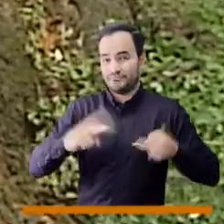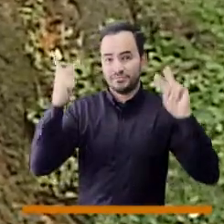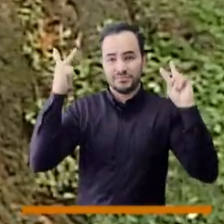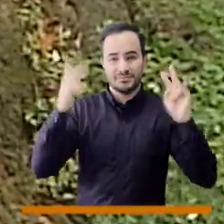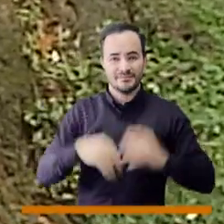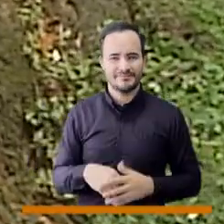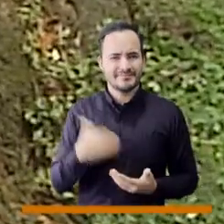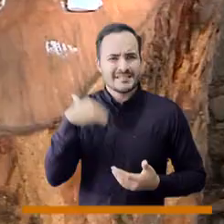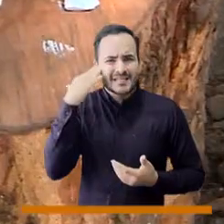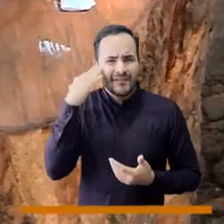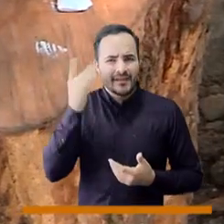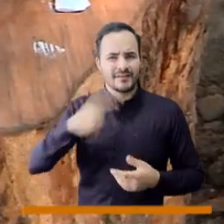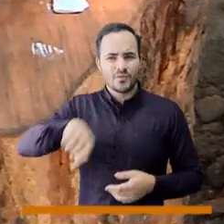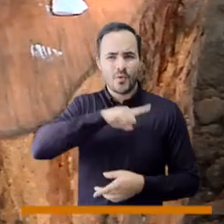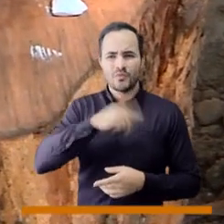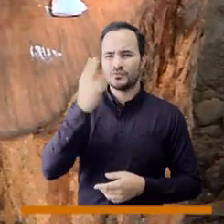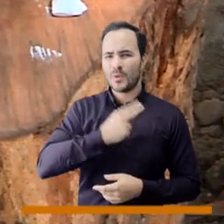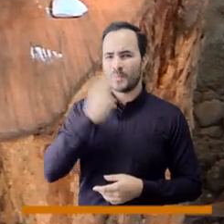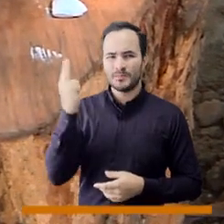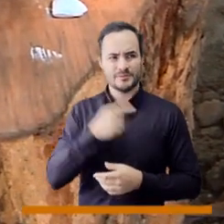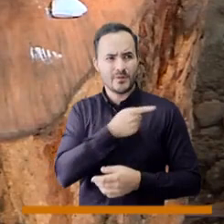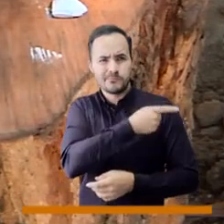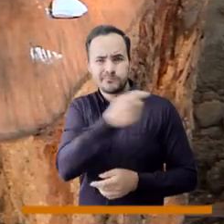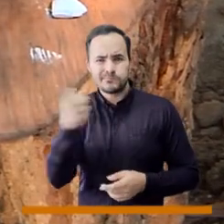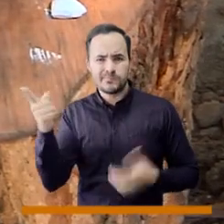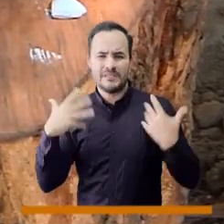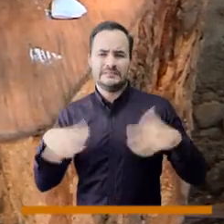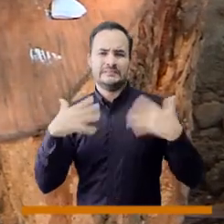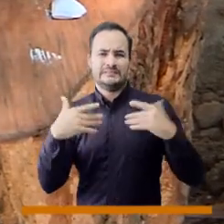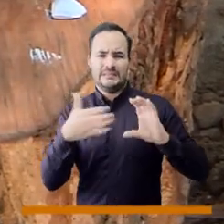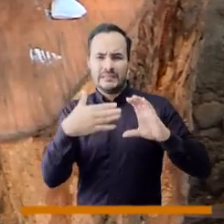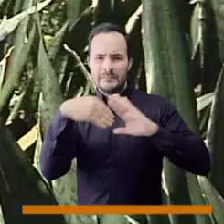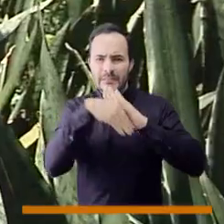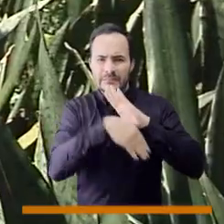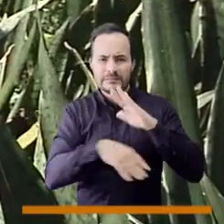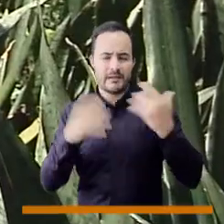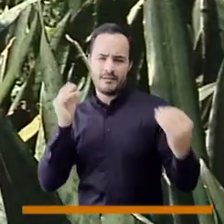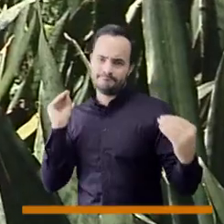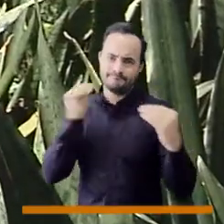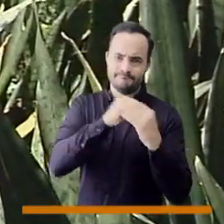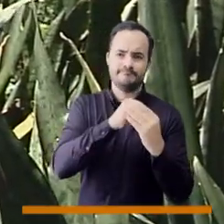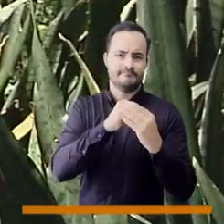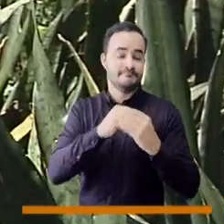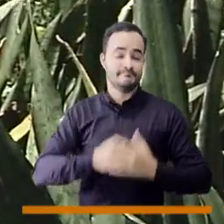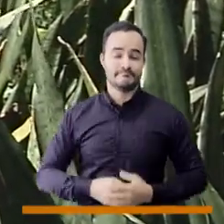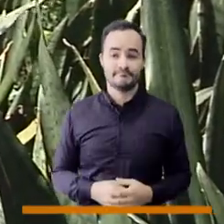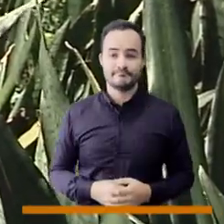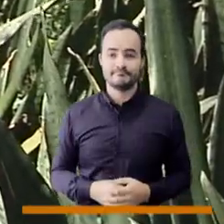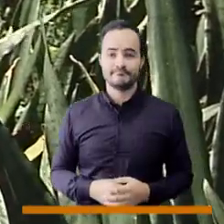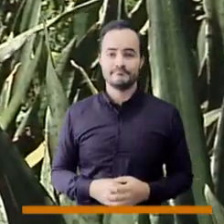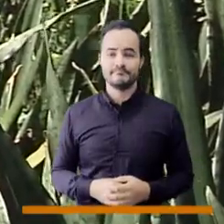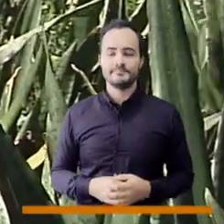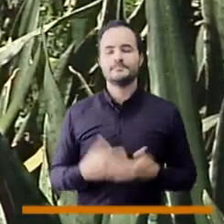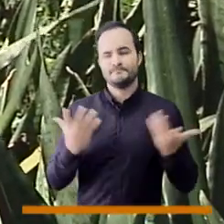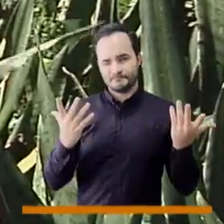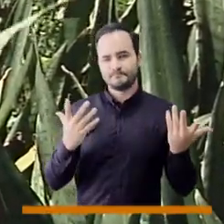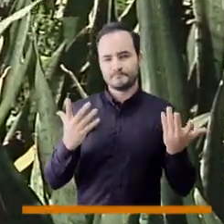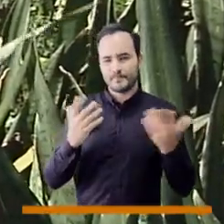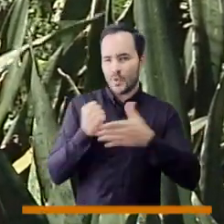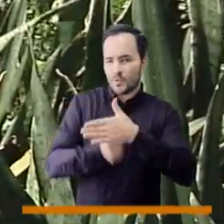en un contrasentido a lo que tenemos que comprometernos todos, que es a la adaptación y la mitigación al cambio